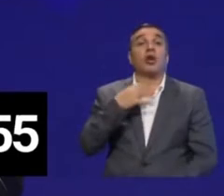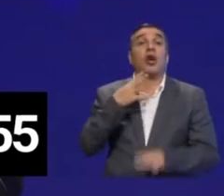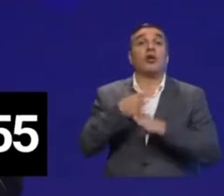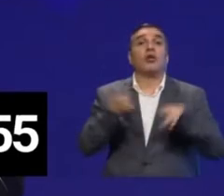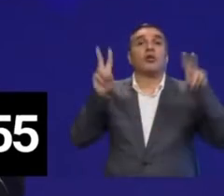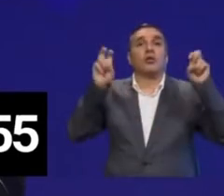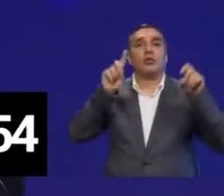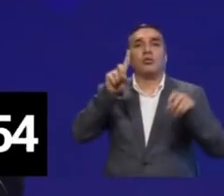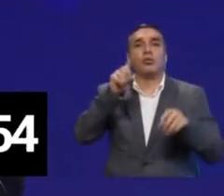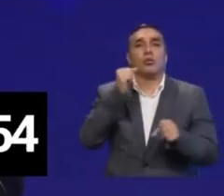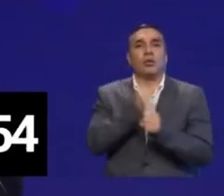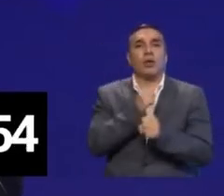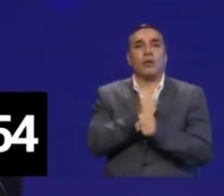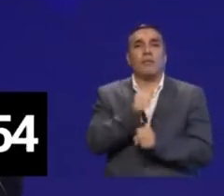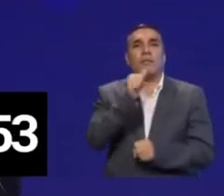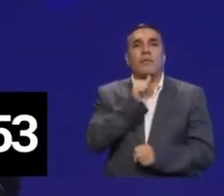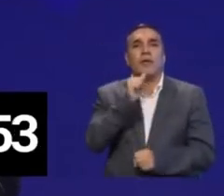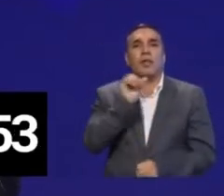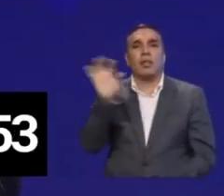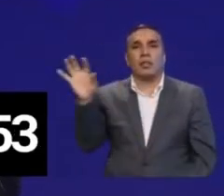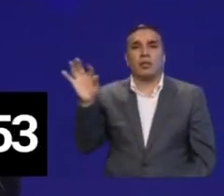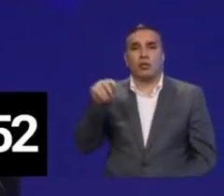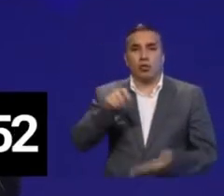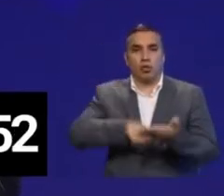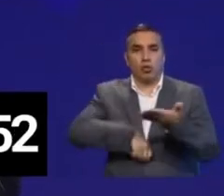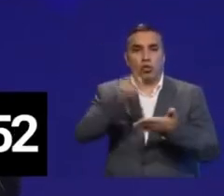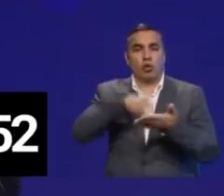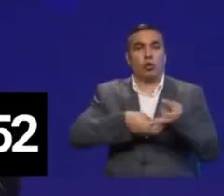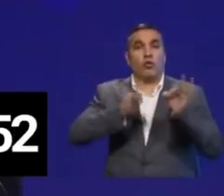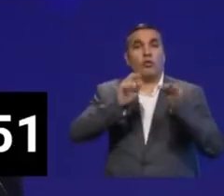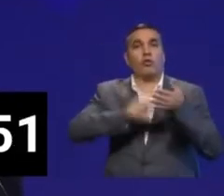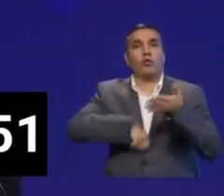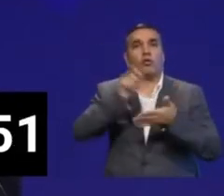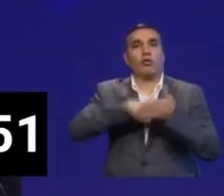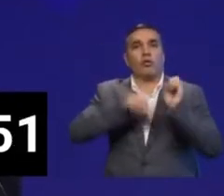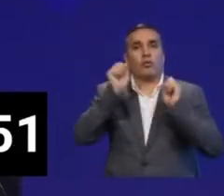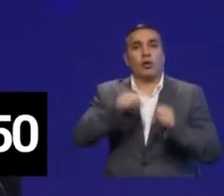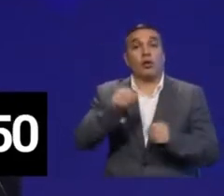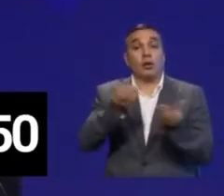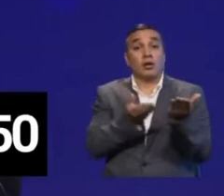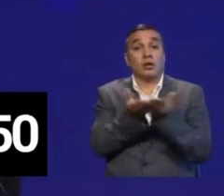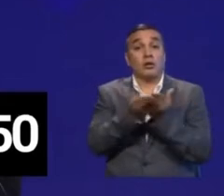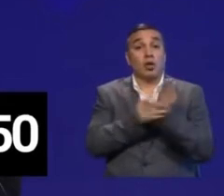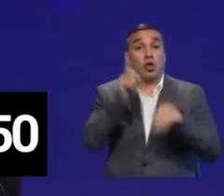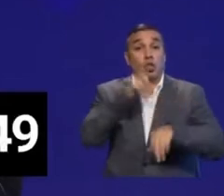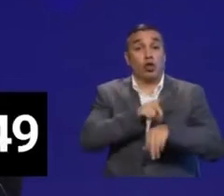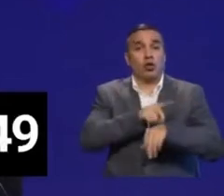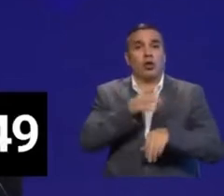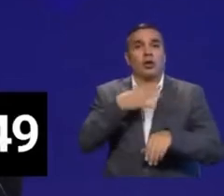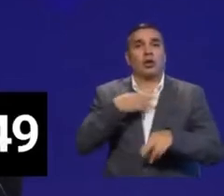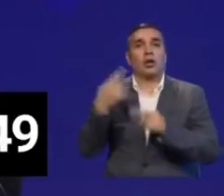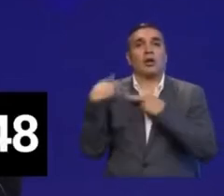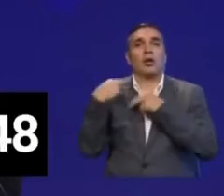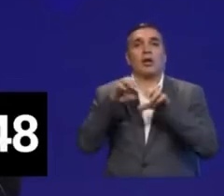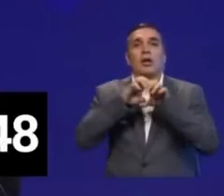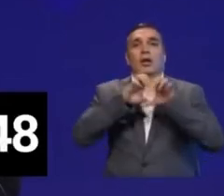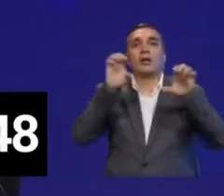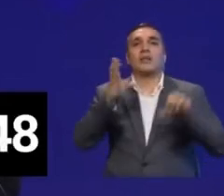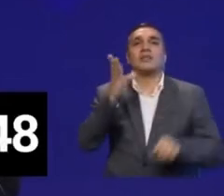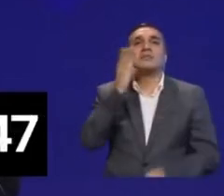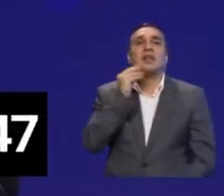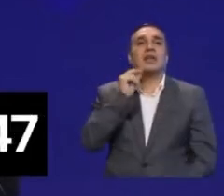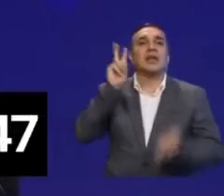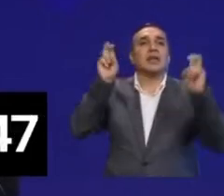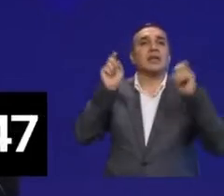es a una operación privada. Un contrato, una forma de contrato que nos permita que los servicios médicos estén en manos de empresas especializadas, que